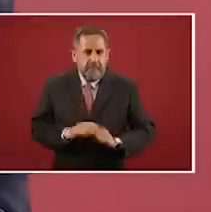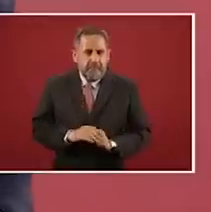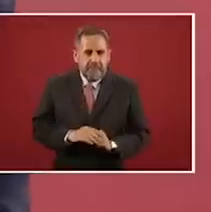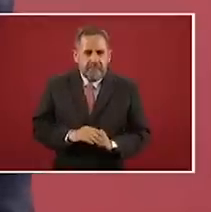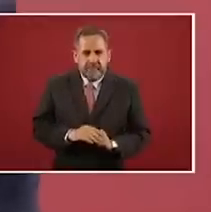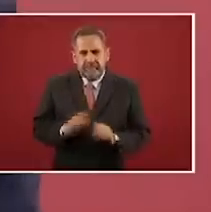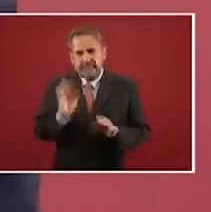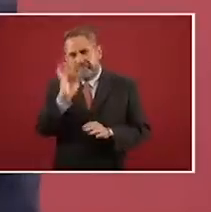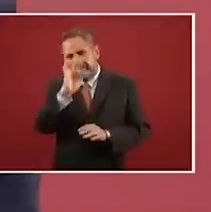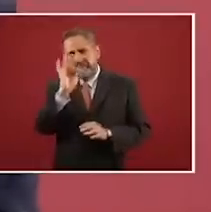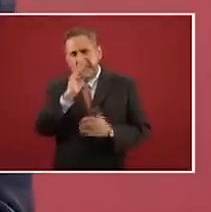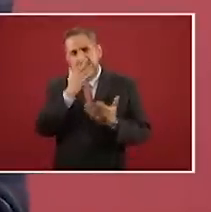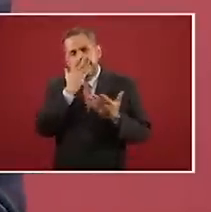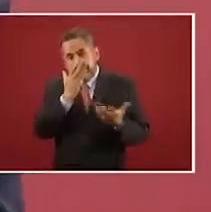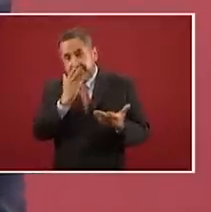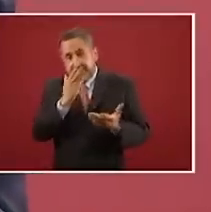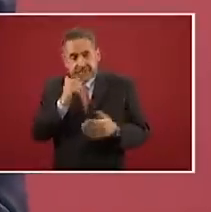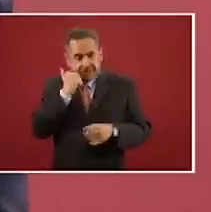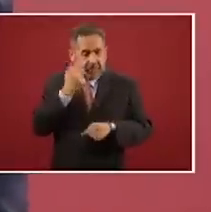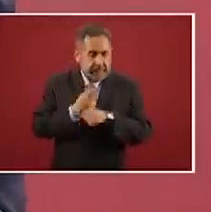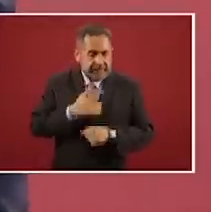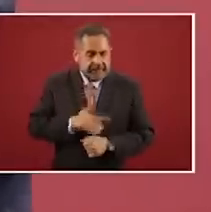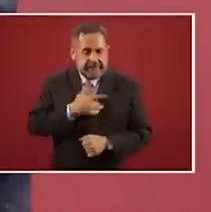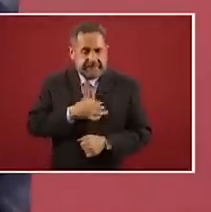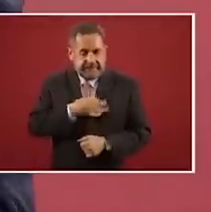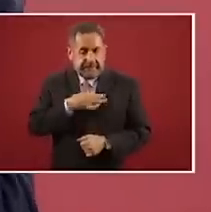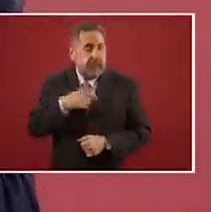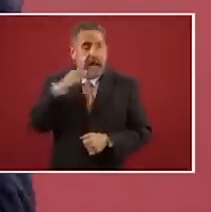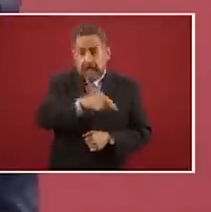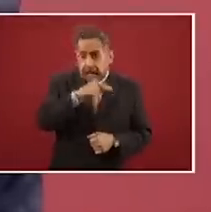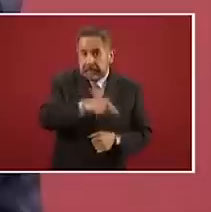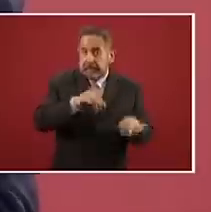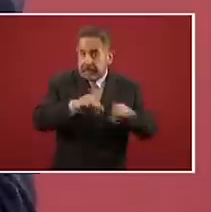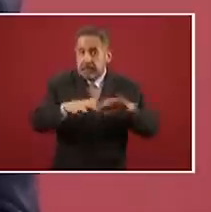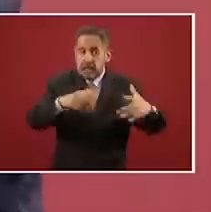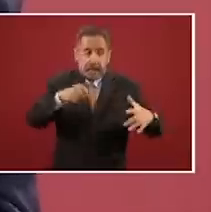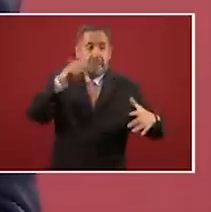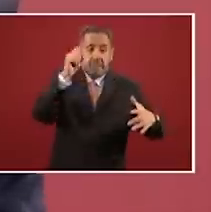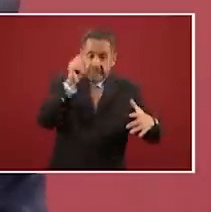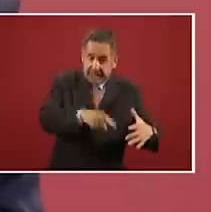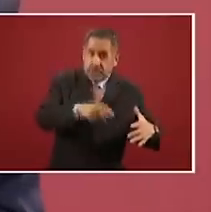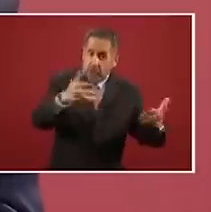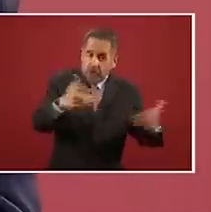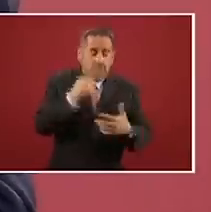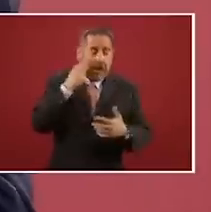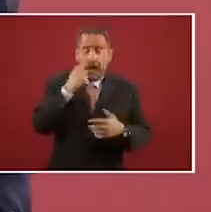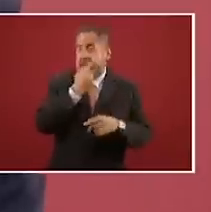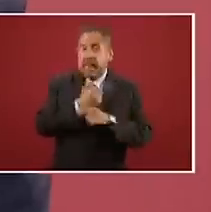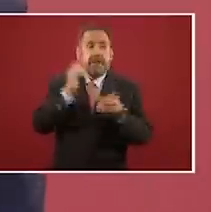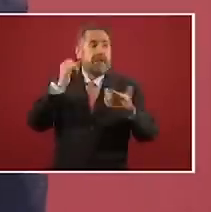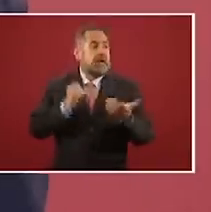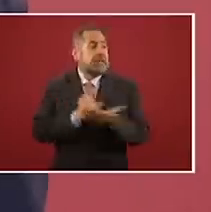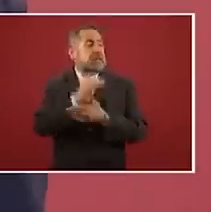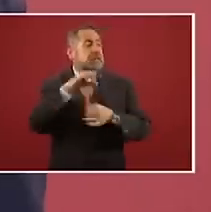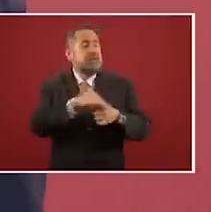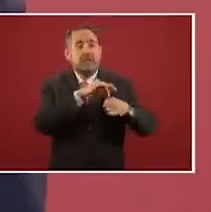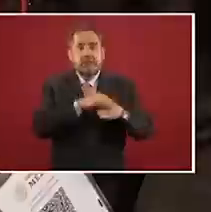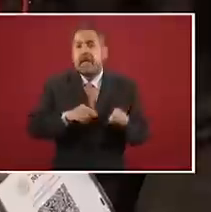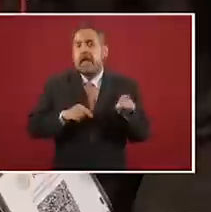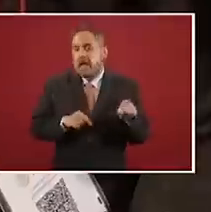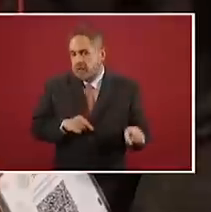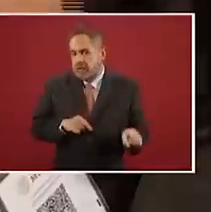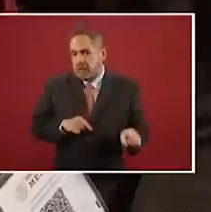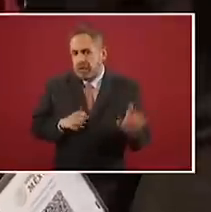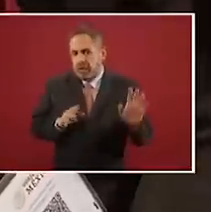si hay esta voluntad de que sean los trabajadores los que de manera libre decidan